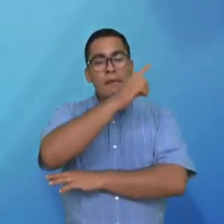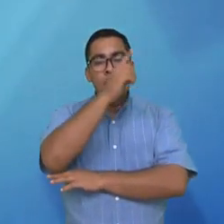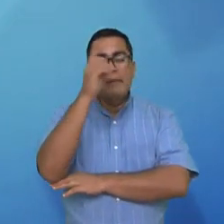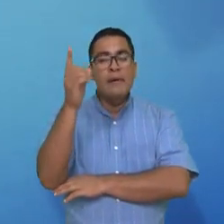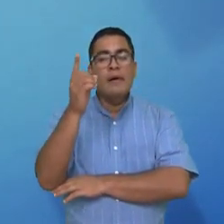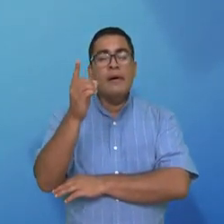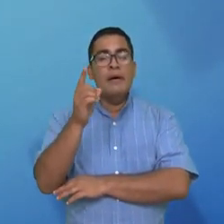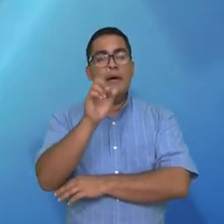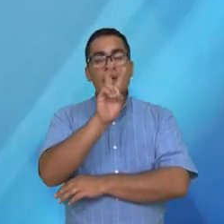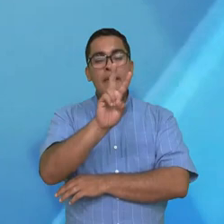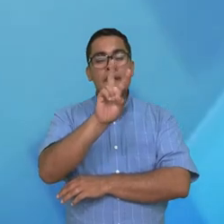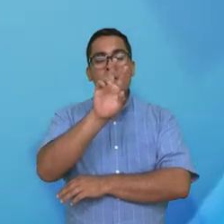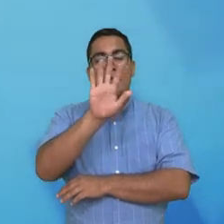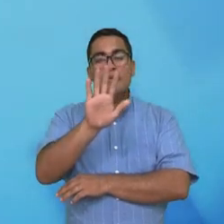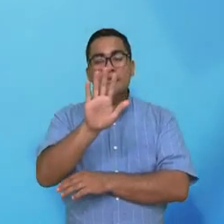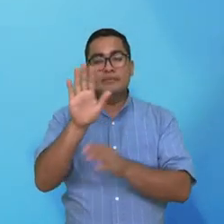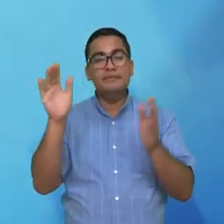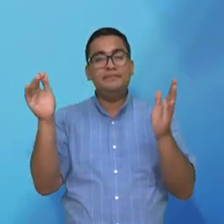son 25.000